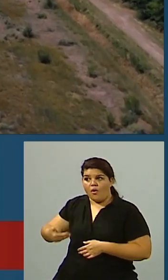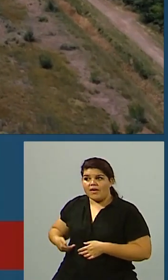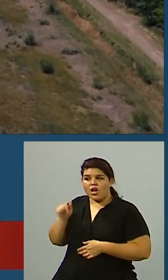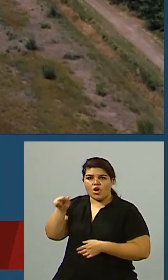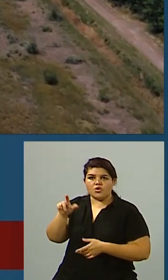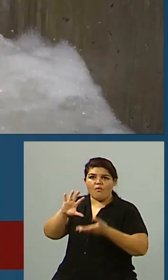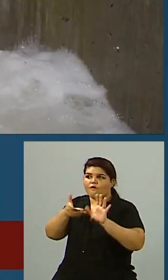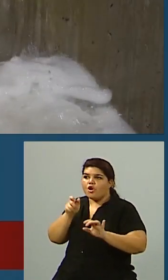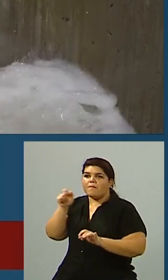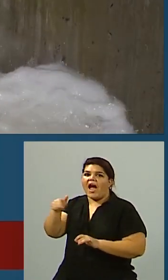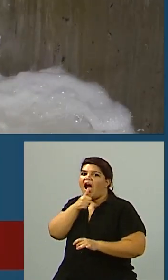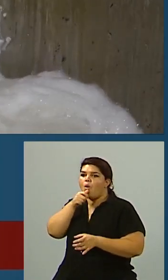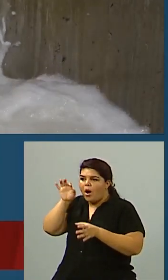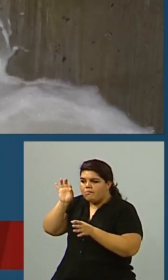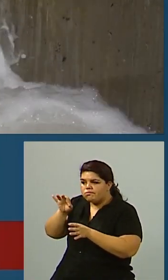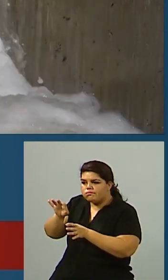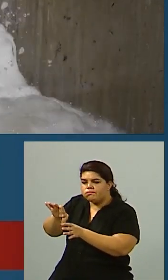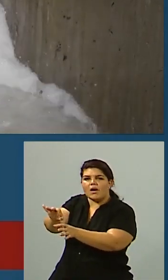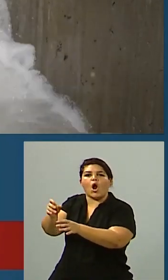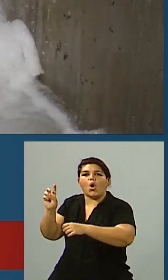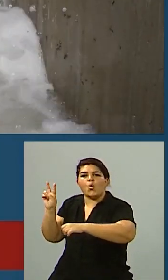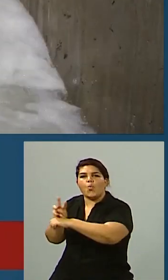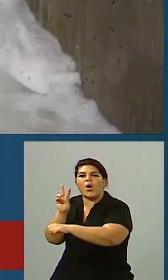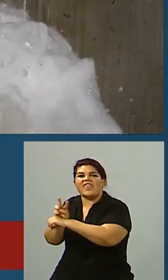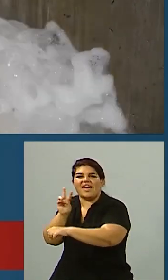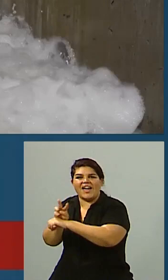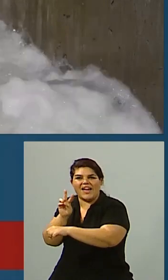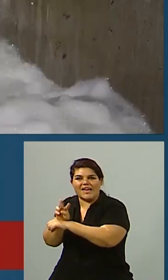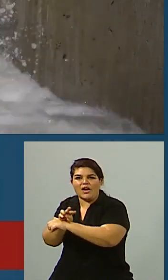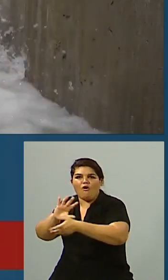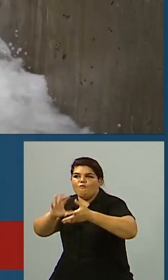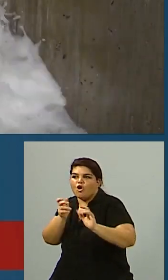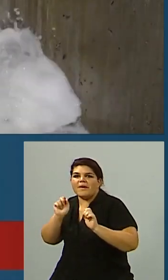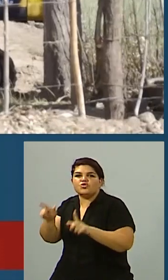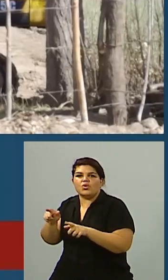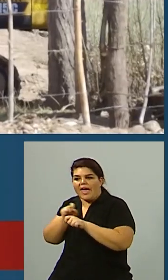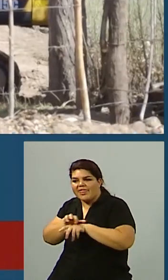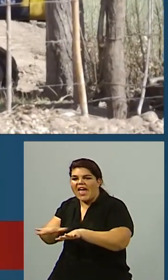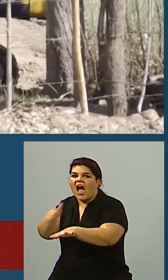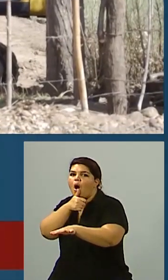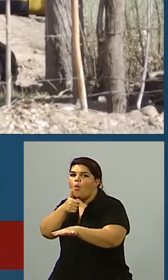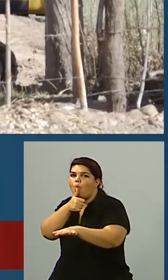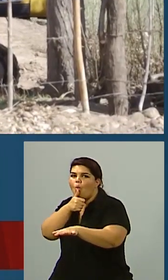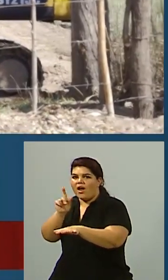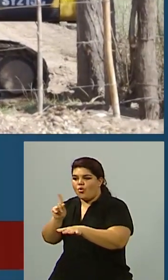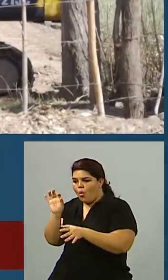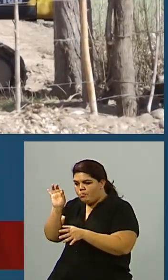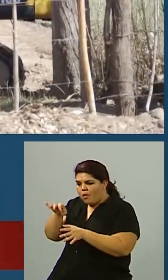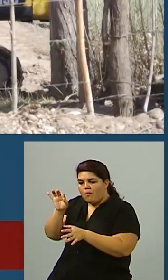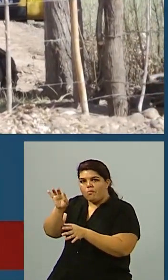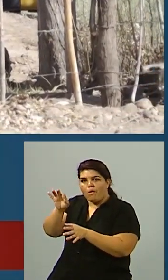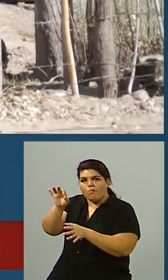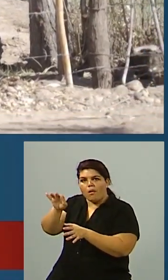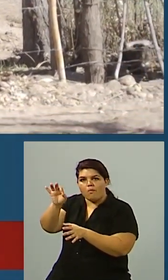en cómo utilizar una gota de agua. Mauro, me quiero meter un poco cómo están atravesando ustedes